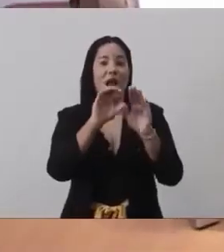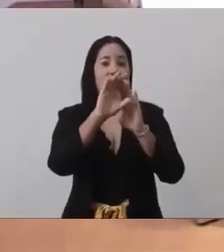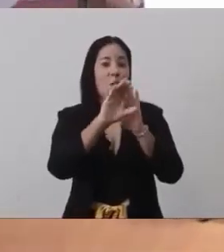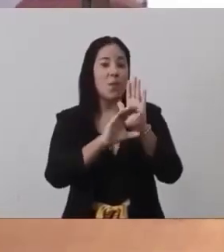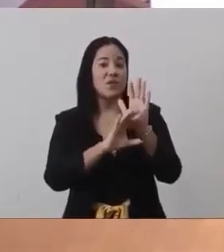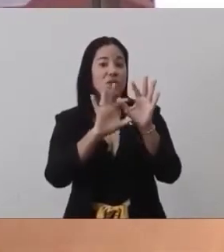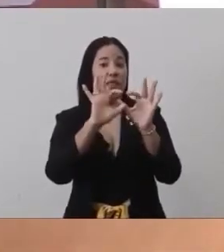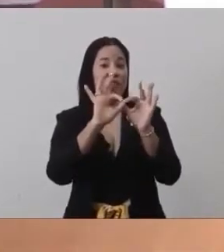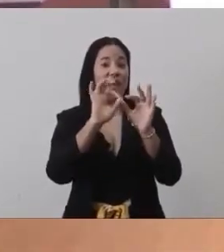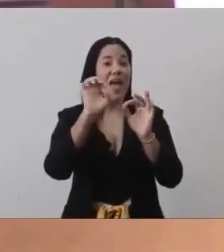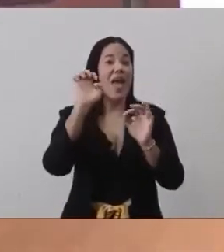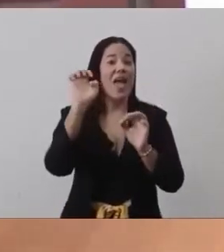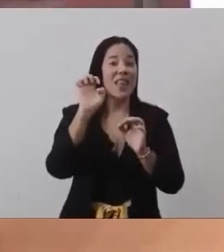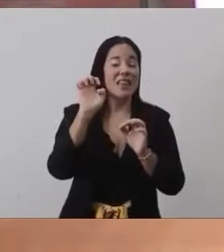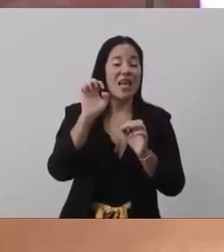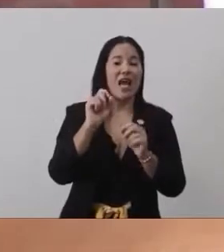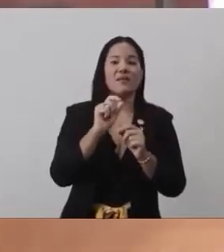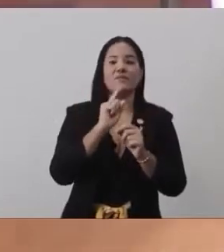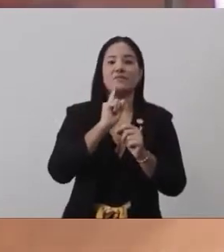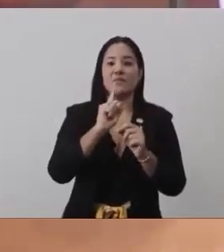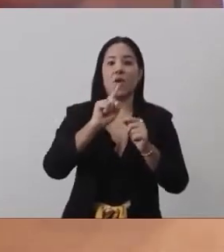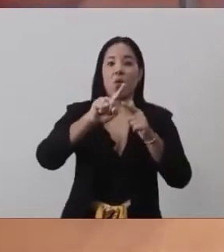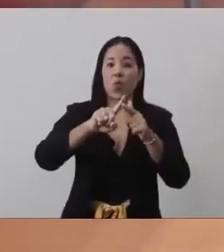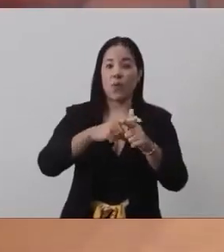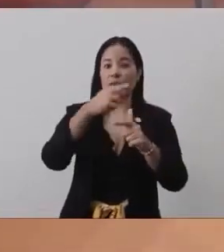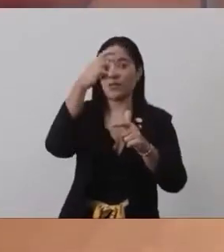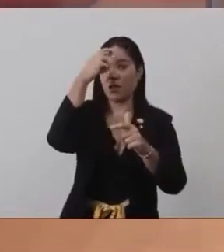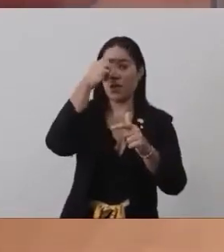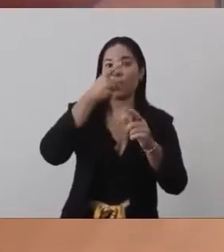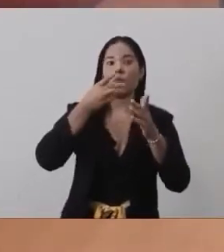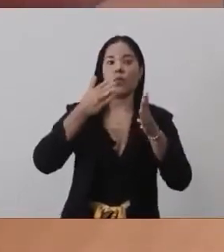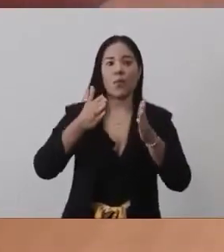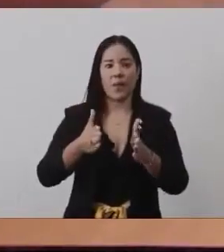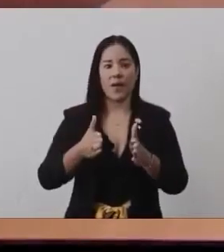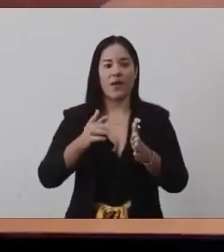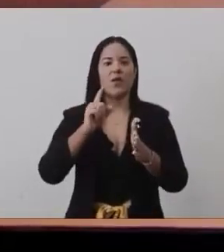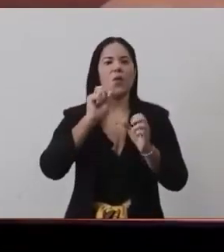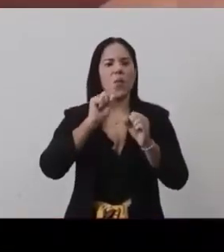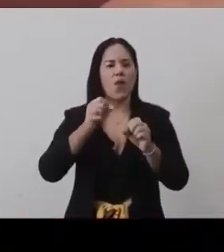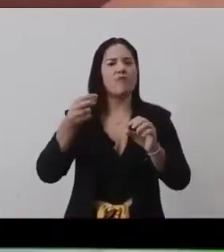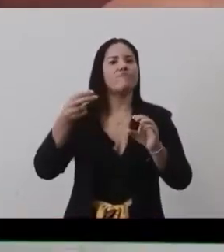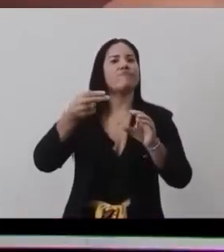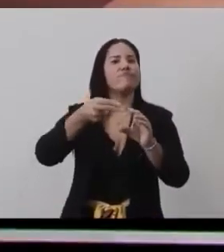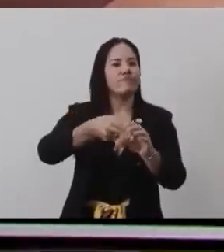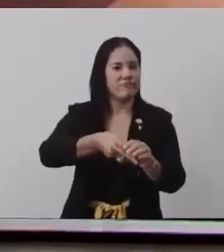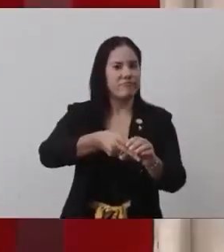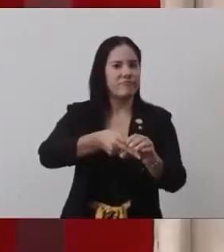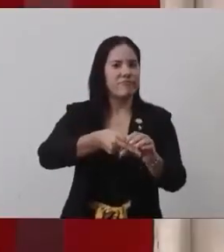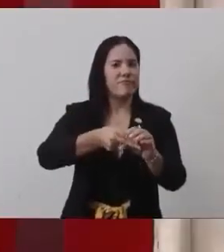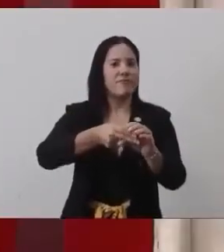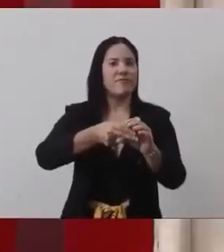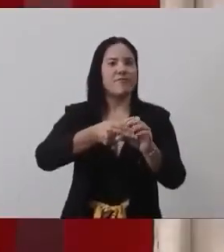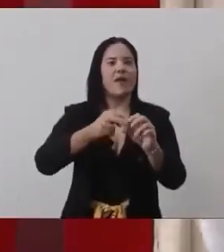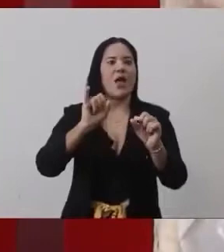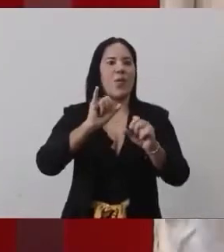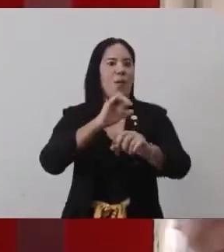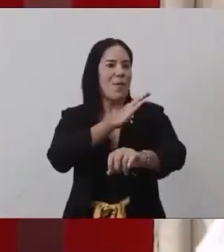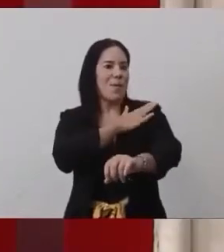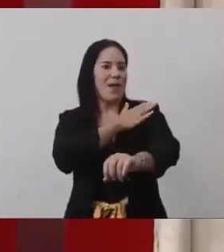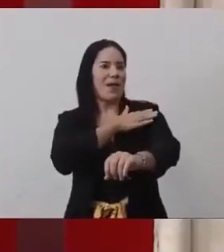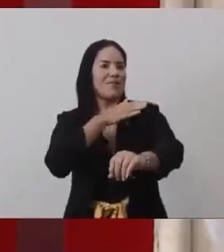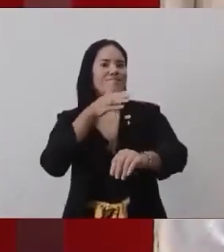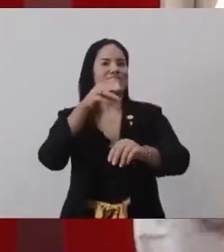ética creadas en la República Dominicana son una institución que puede dar grandes resultados si podemos hacer un brazo